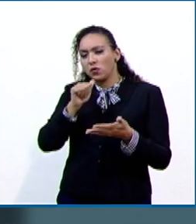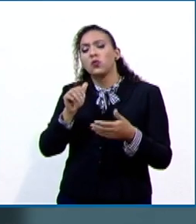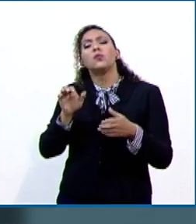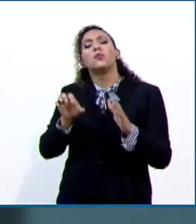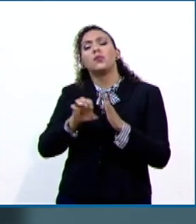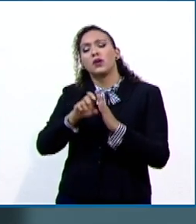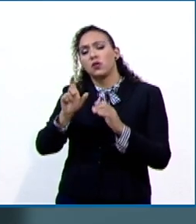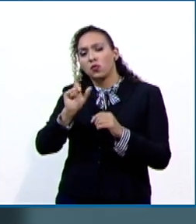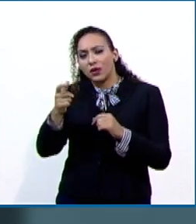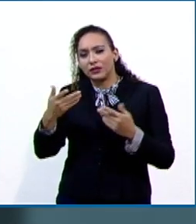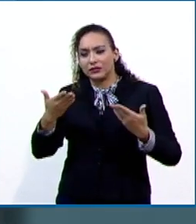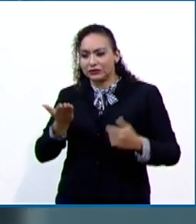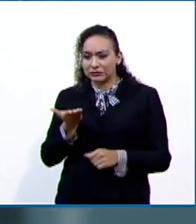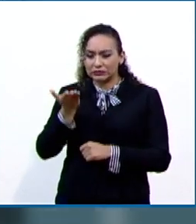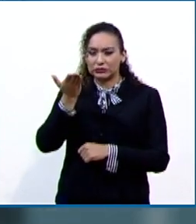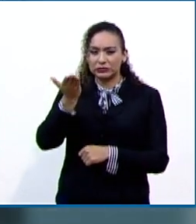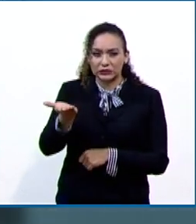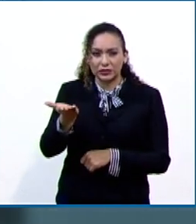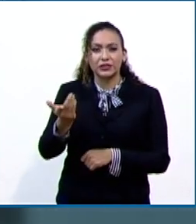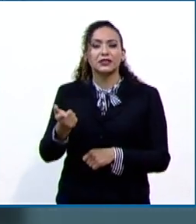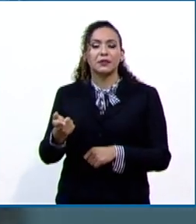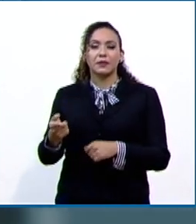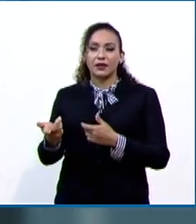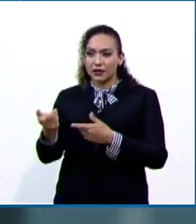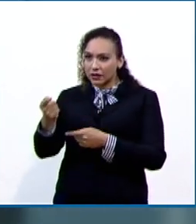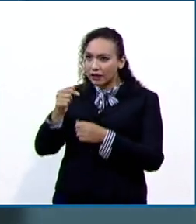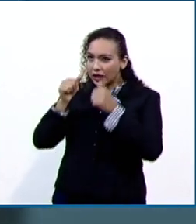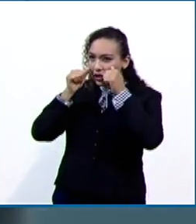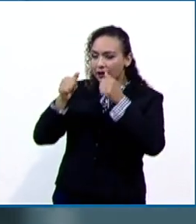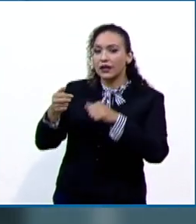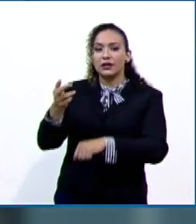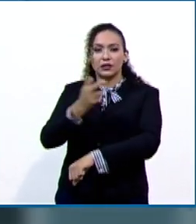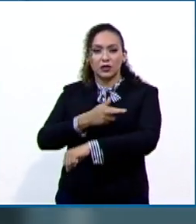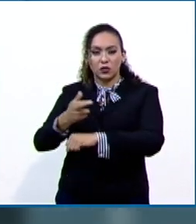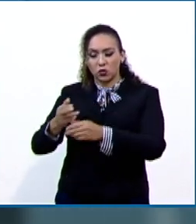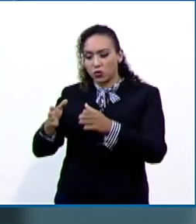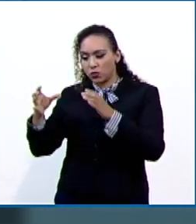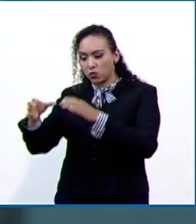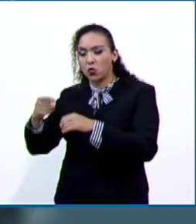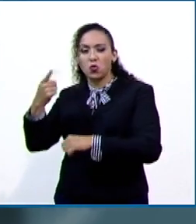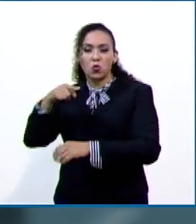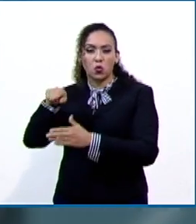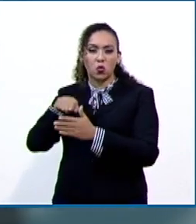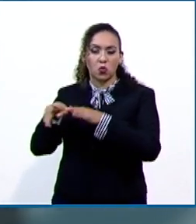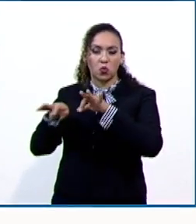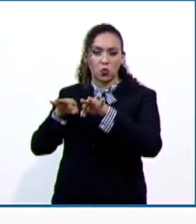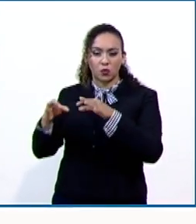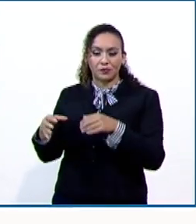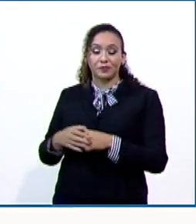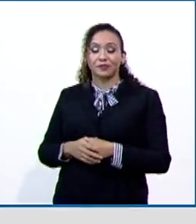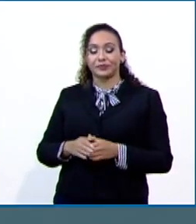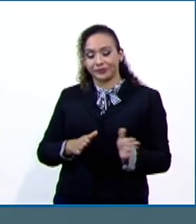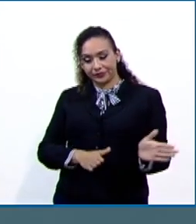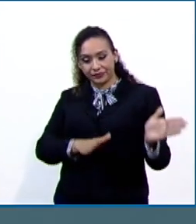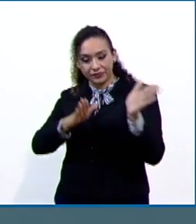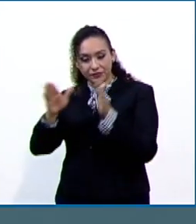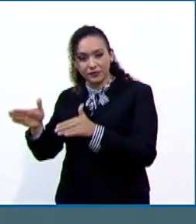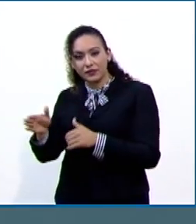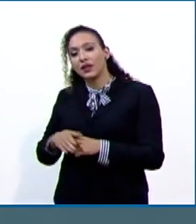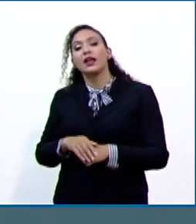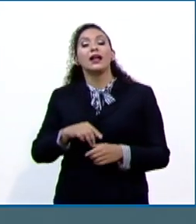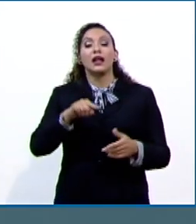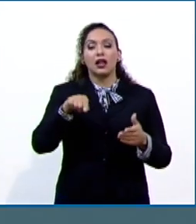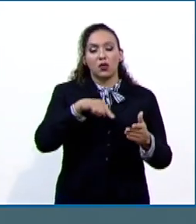se reclama la omisión genérica de proveer la ejecución de un laudo laboral. De tribunales colegiados se publicaron 13